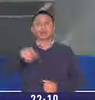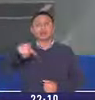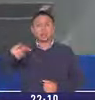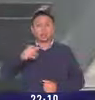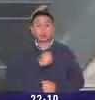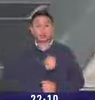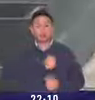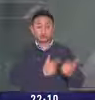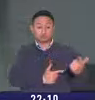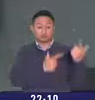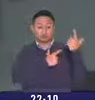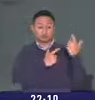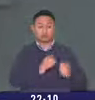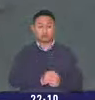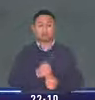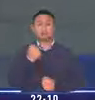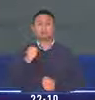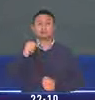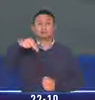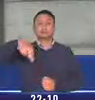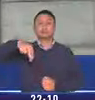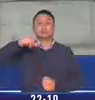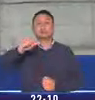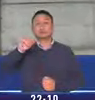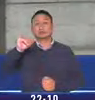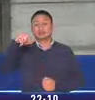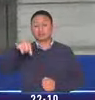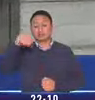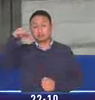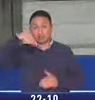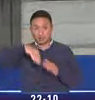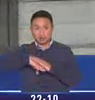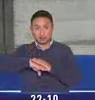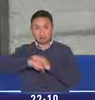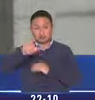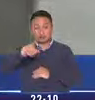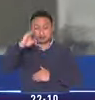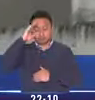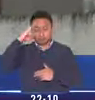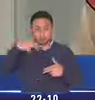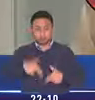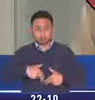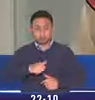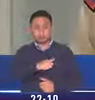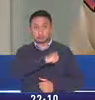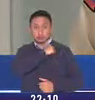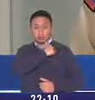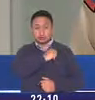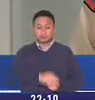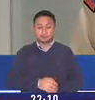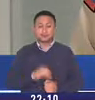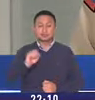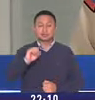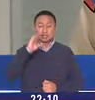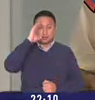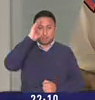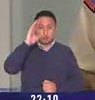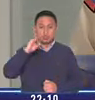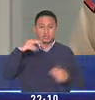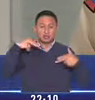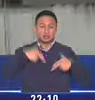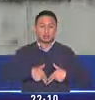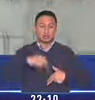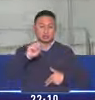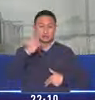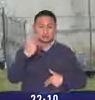sobre la información dada por el snai de que están retenidos servidores del cuerpo de seguridad y vigilancia sí Hay policías y hay guías